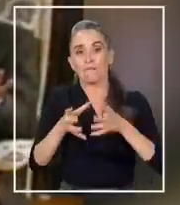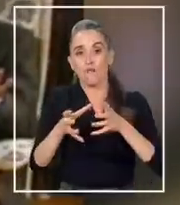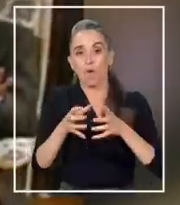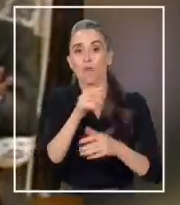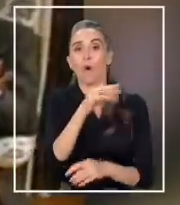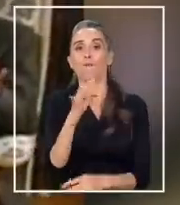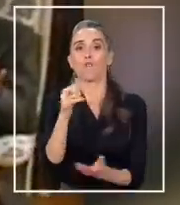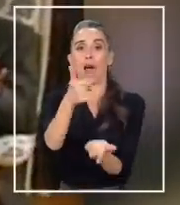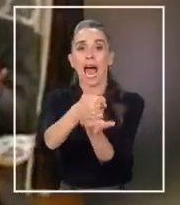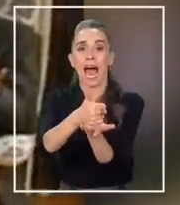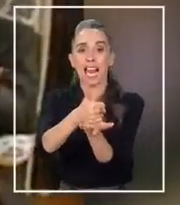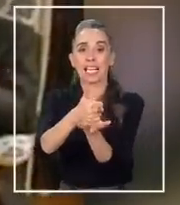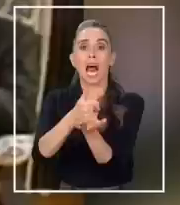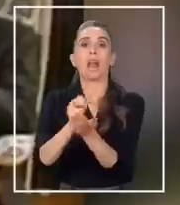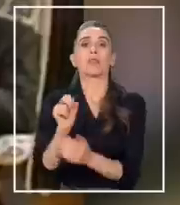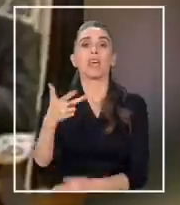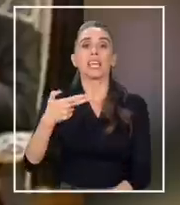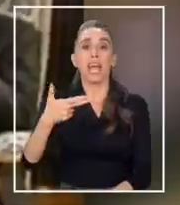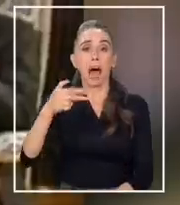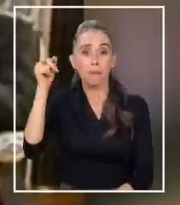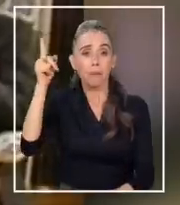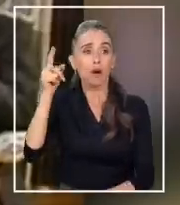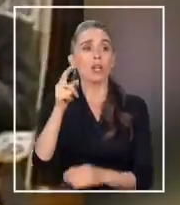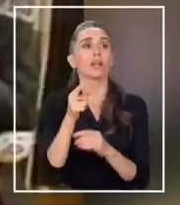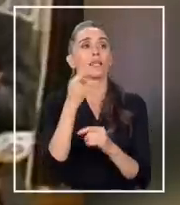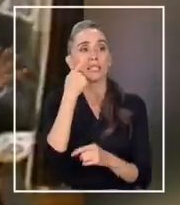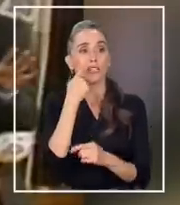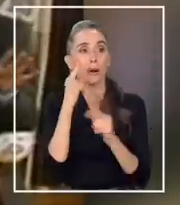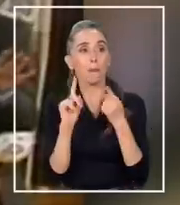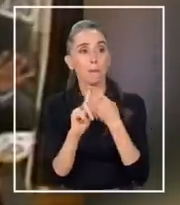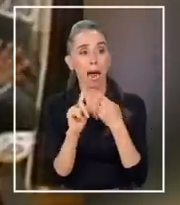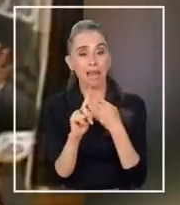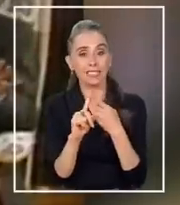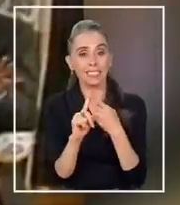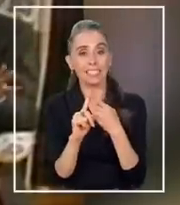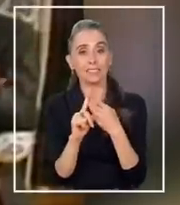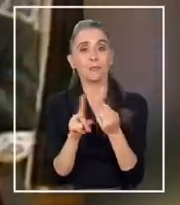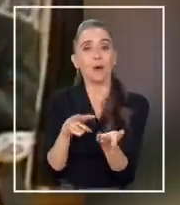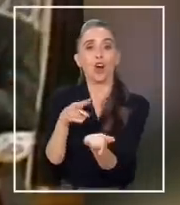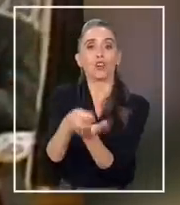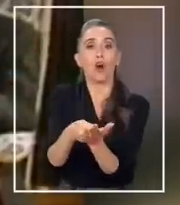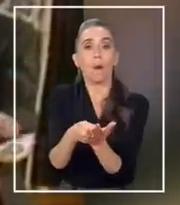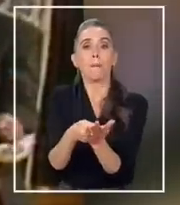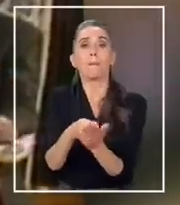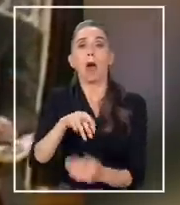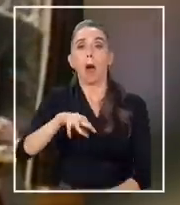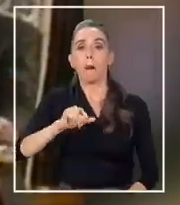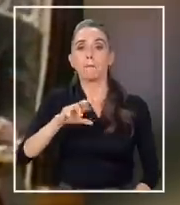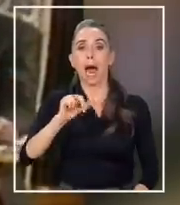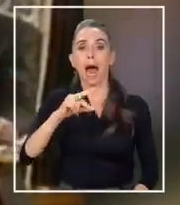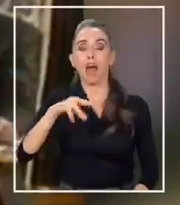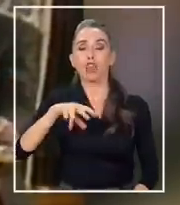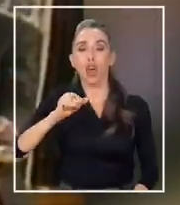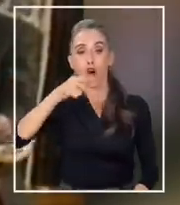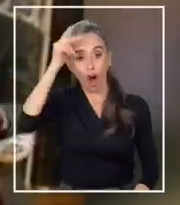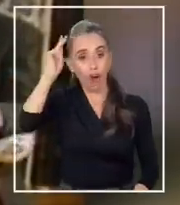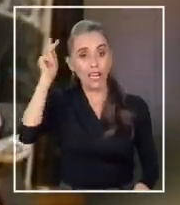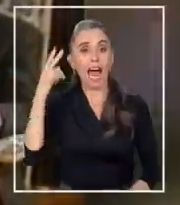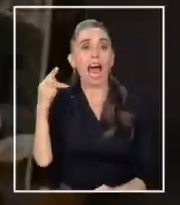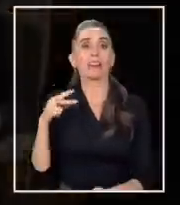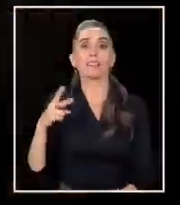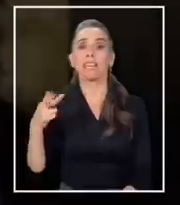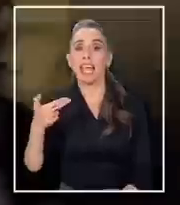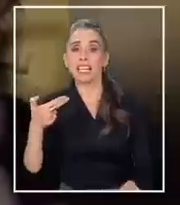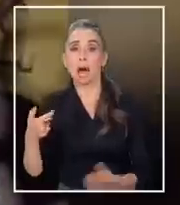siendo alcalde de Nápoles, usted le tocó participar muy de cerca o activamente en la compra del Maradona, ¿no? Cuando el Nápoles se lo compró